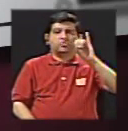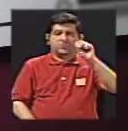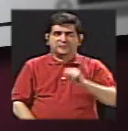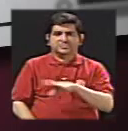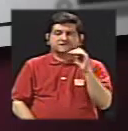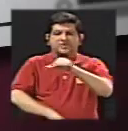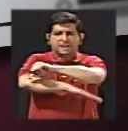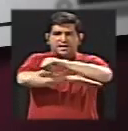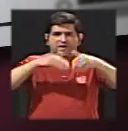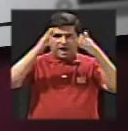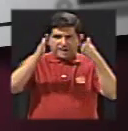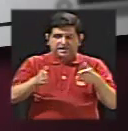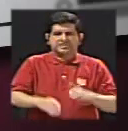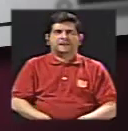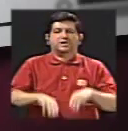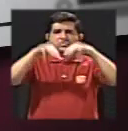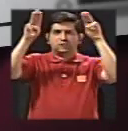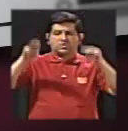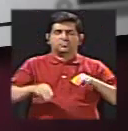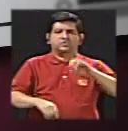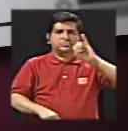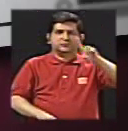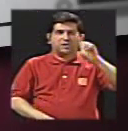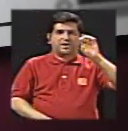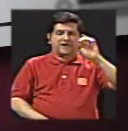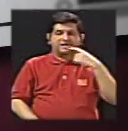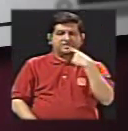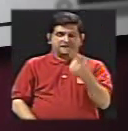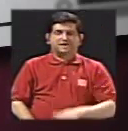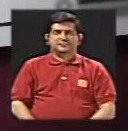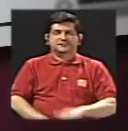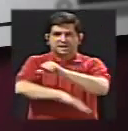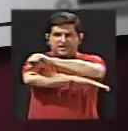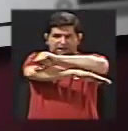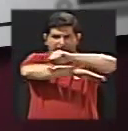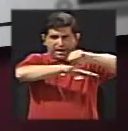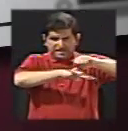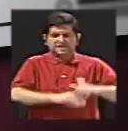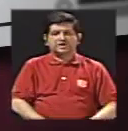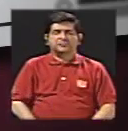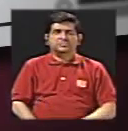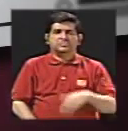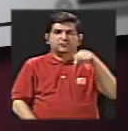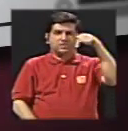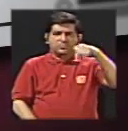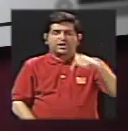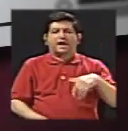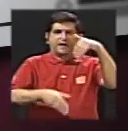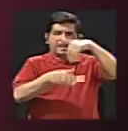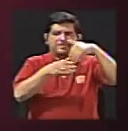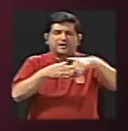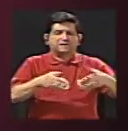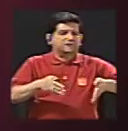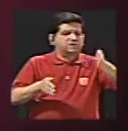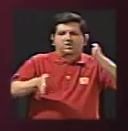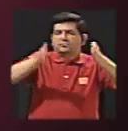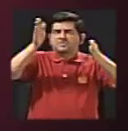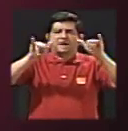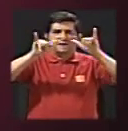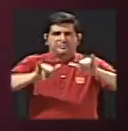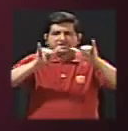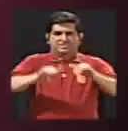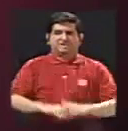el arquitecto del Museo de Jade afirma que la arquitectura es lo que respira entre las paredes. Y